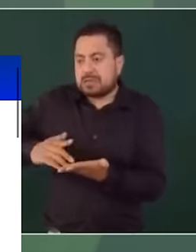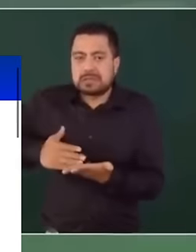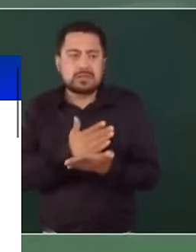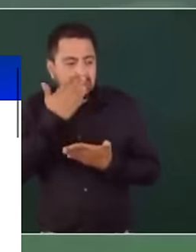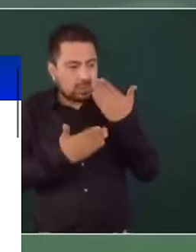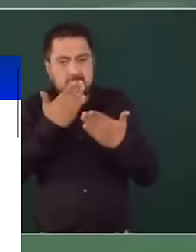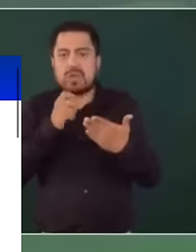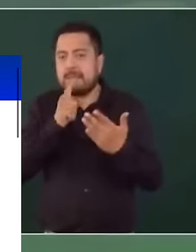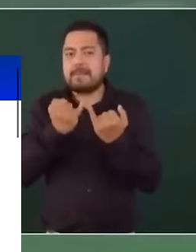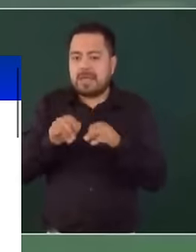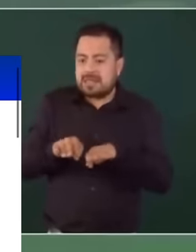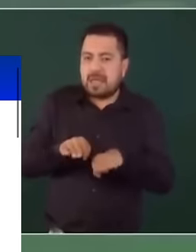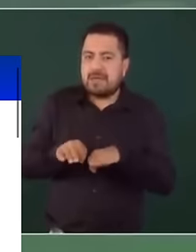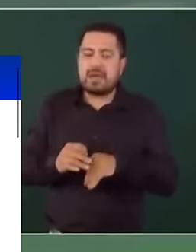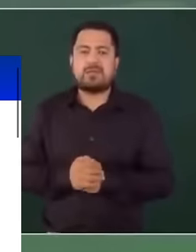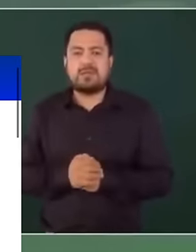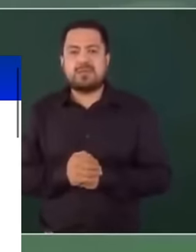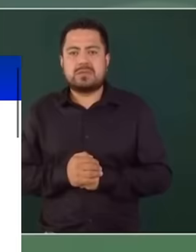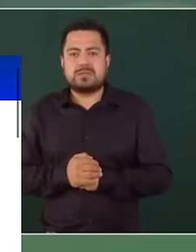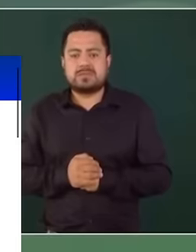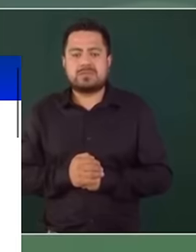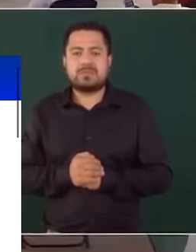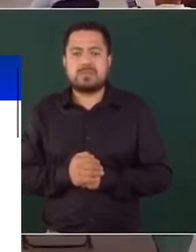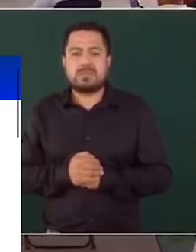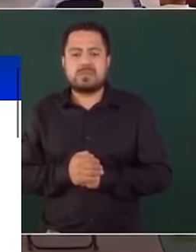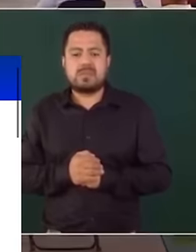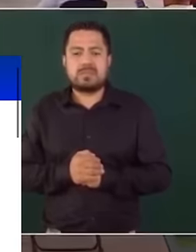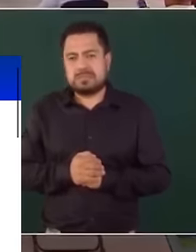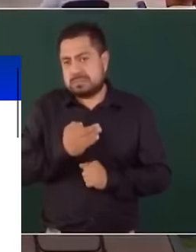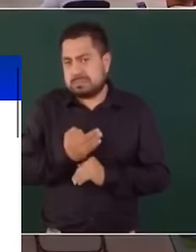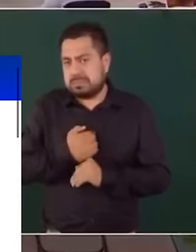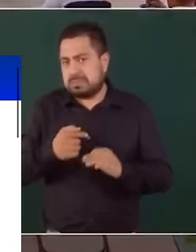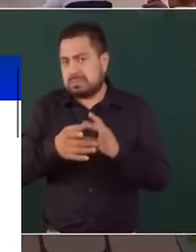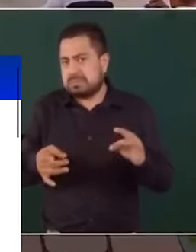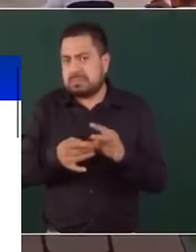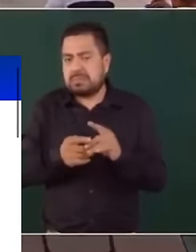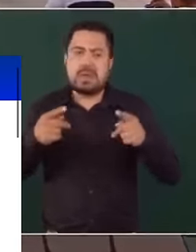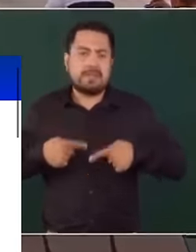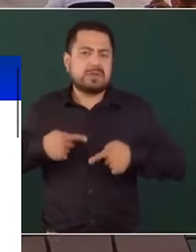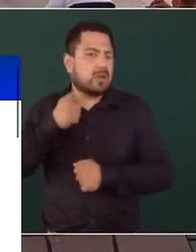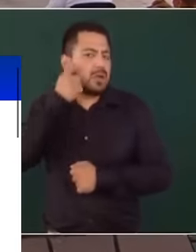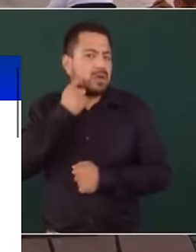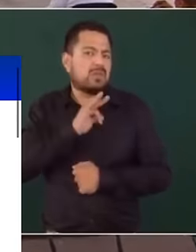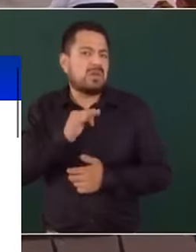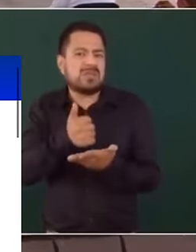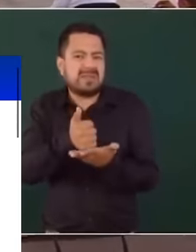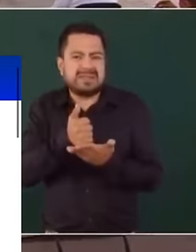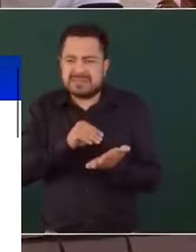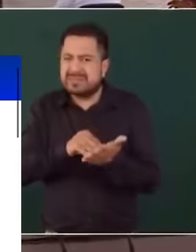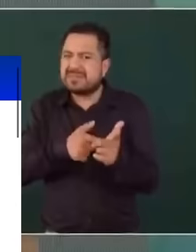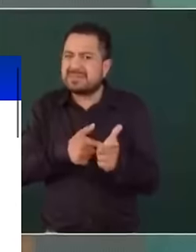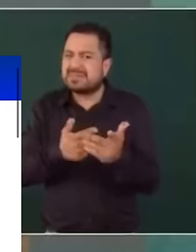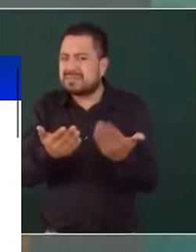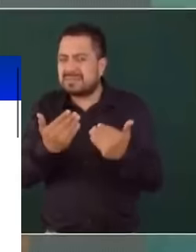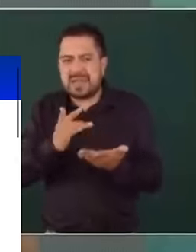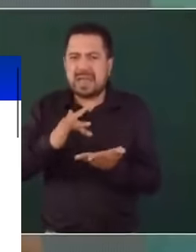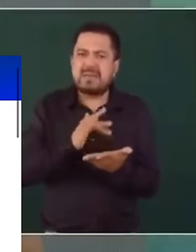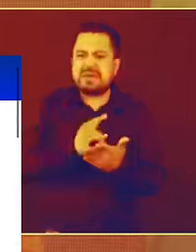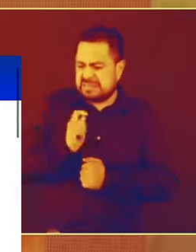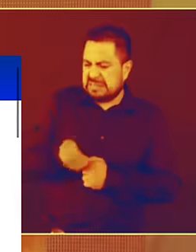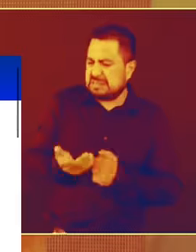y el derecho al trabajo. Y decirle a la gente de Guerrero y a todos que nos ayuden, que nos sigan apoyando. ¿En